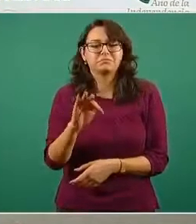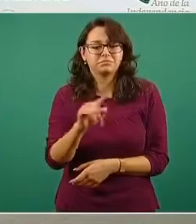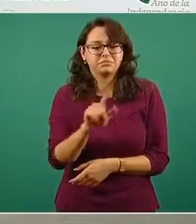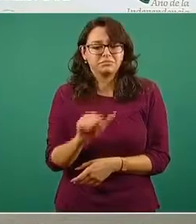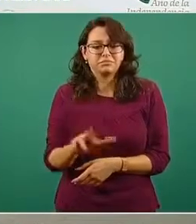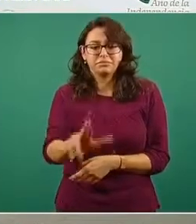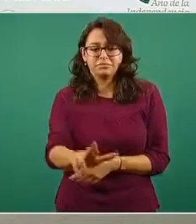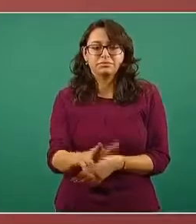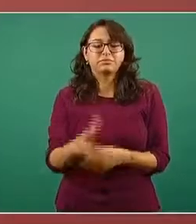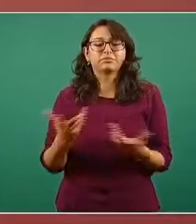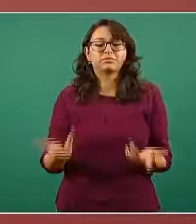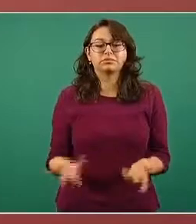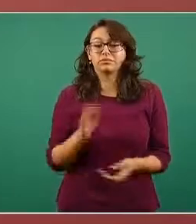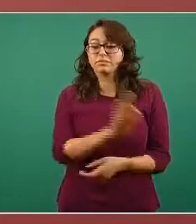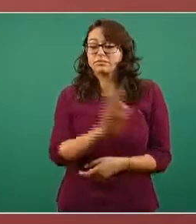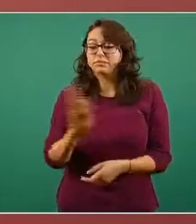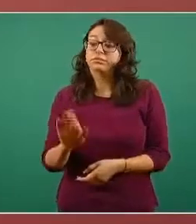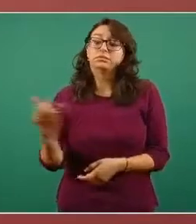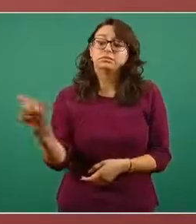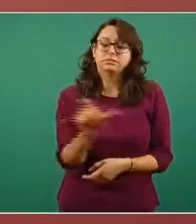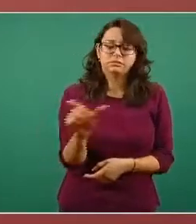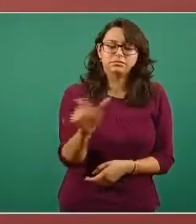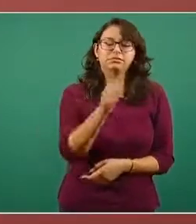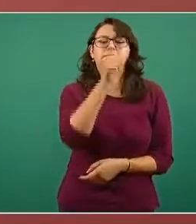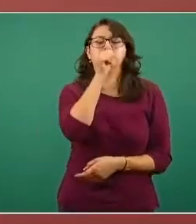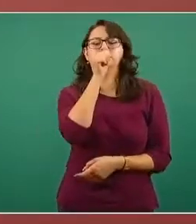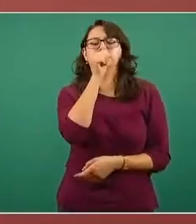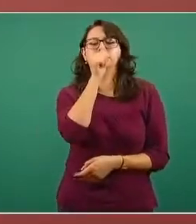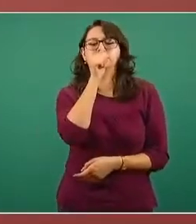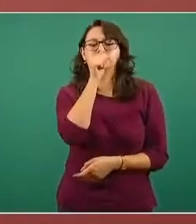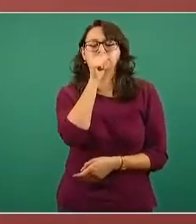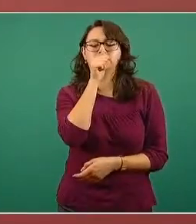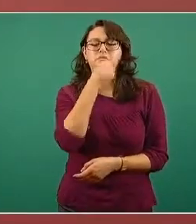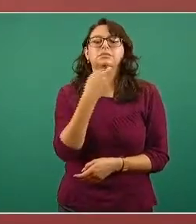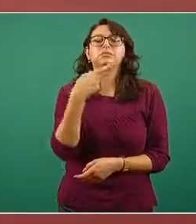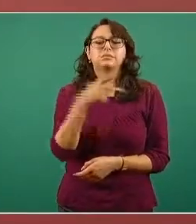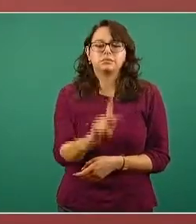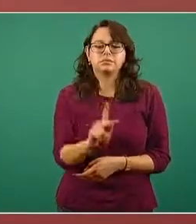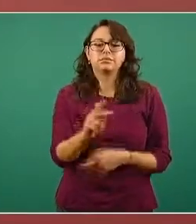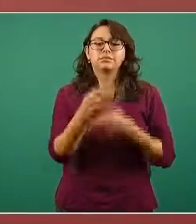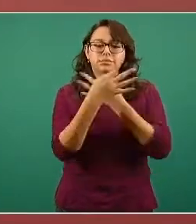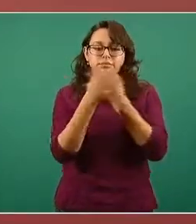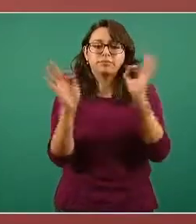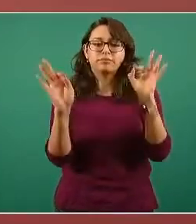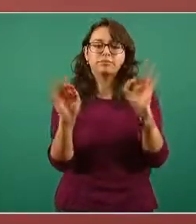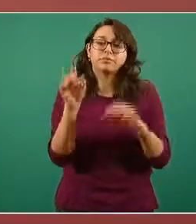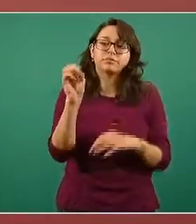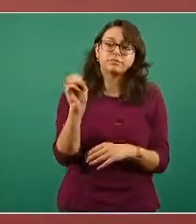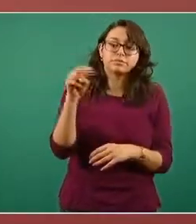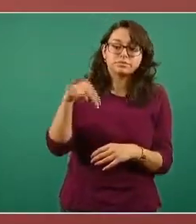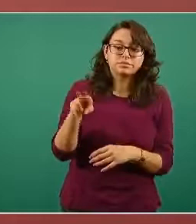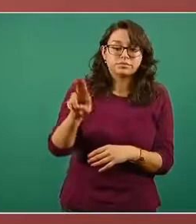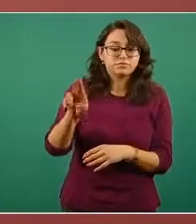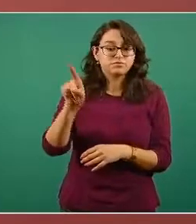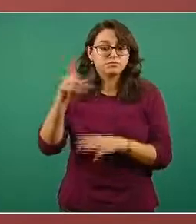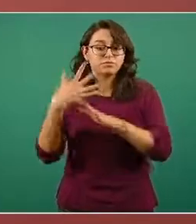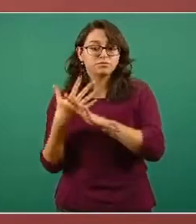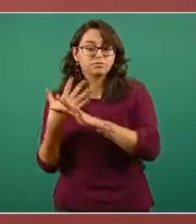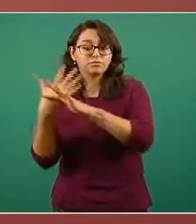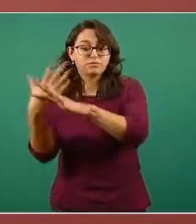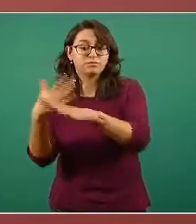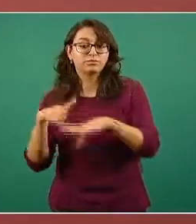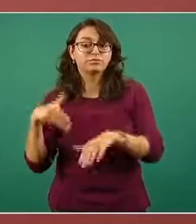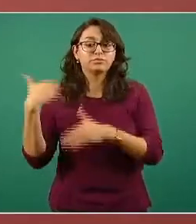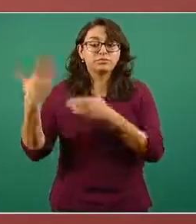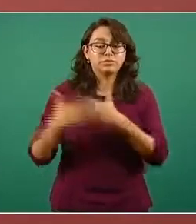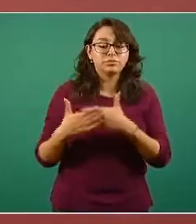Todavía no se anuncia la fecha en la que tendríamos estas vacunas a disposición. Ese anuncio, ha dicho la Organización Mundial de la Salud,